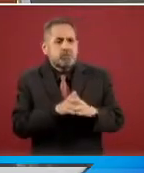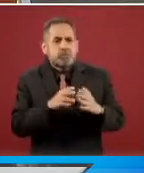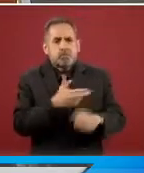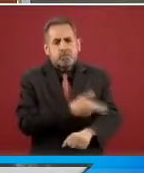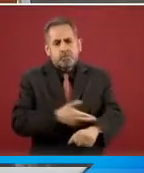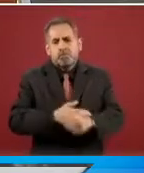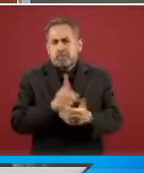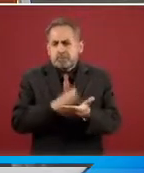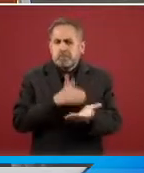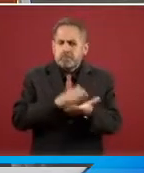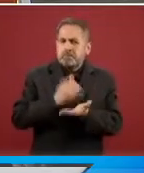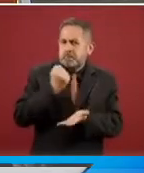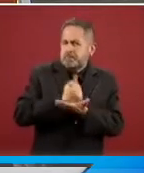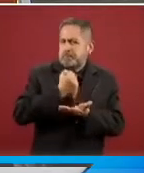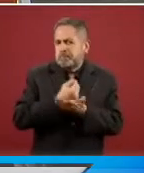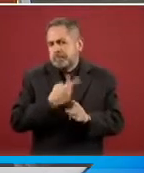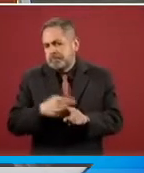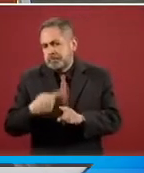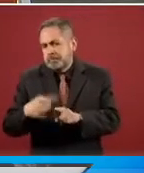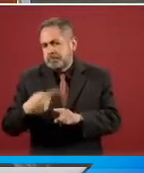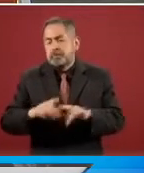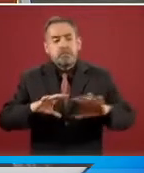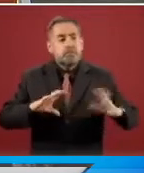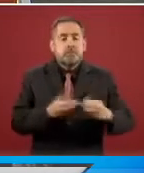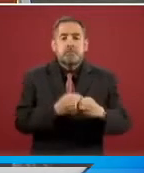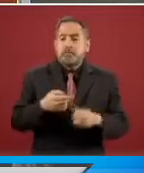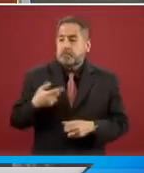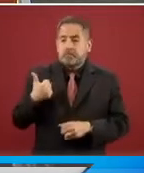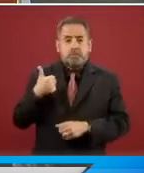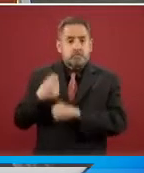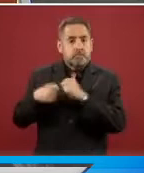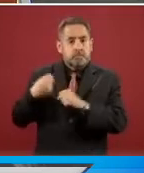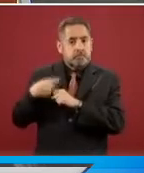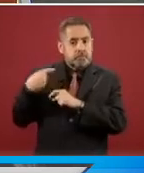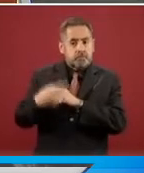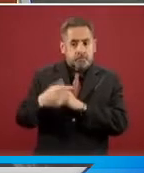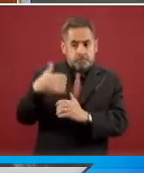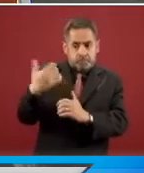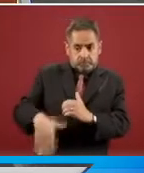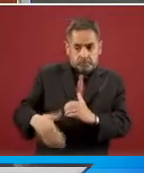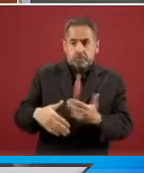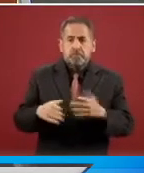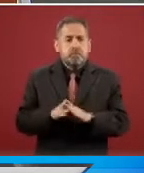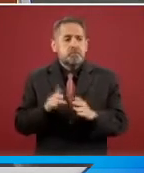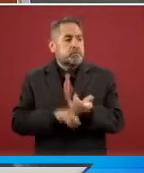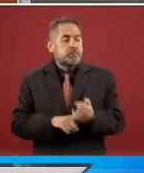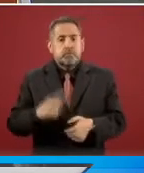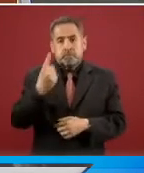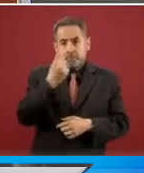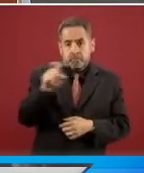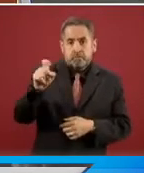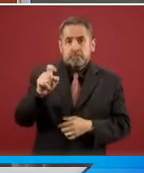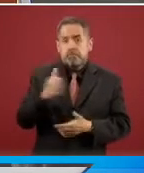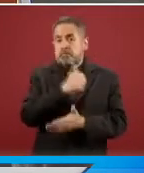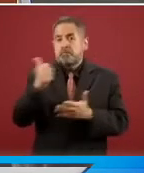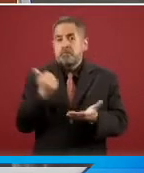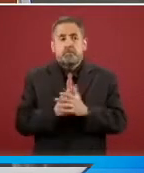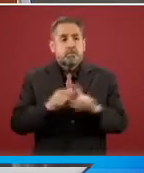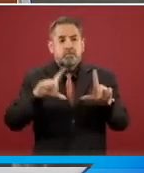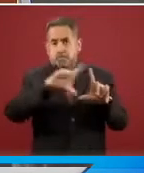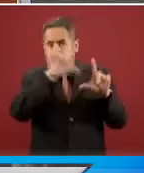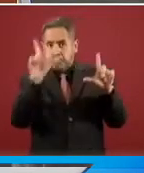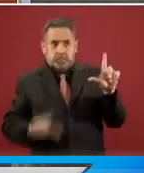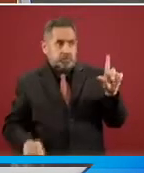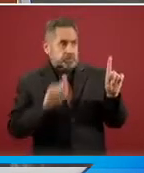Mejoramiento urbano. Hay 3 componentes fundamentales. La primera es el mejoramiento integral de barrios, en donde interviene la dependencia de